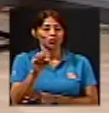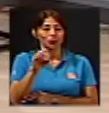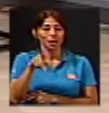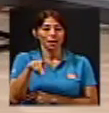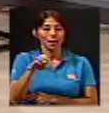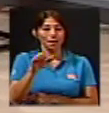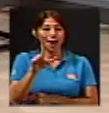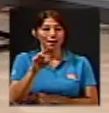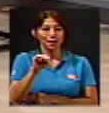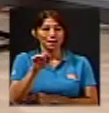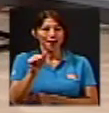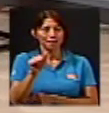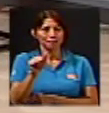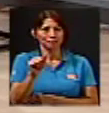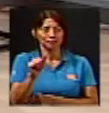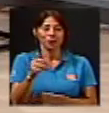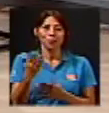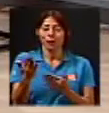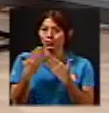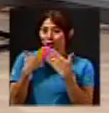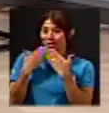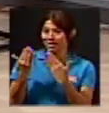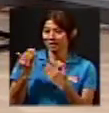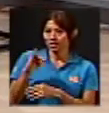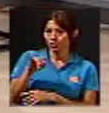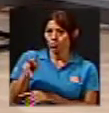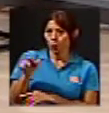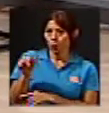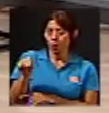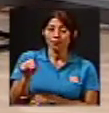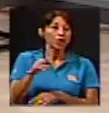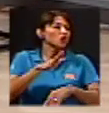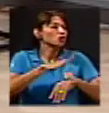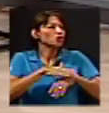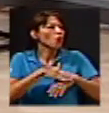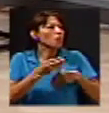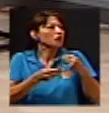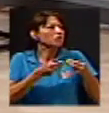Juan. Sobre los retos del país en